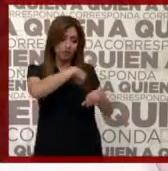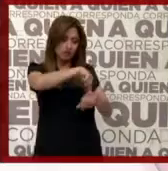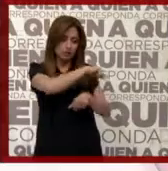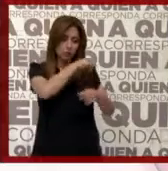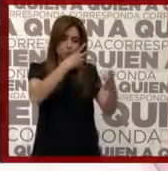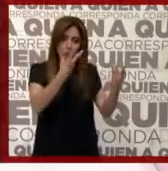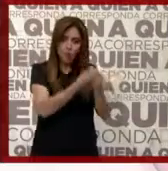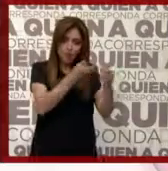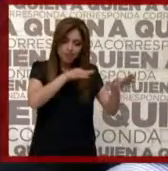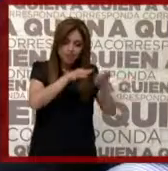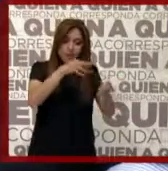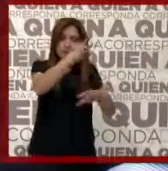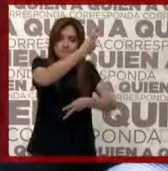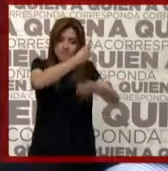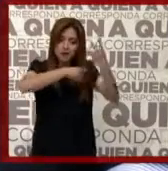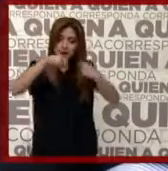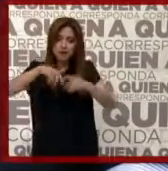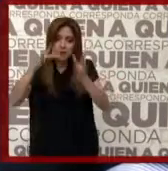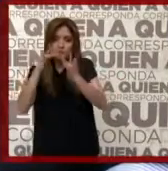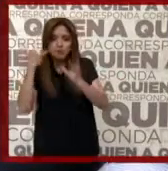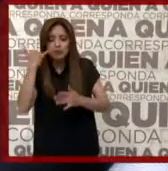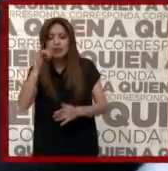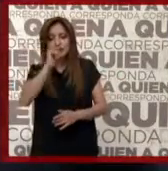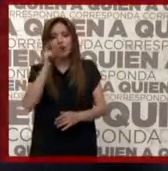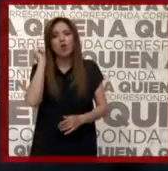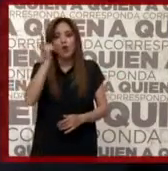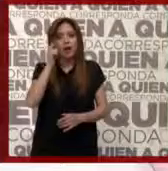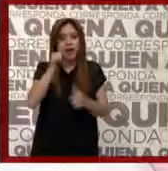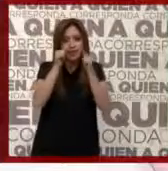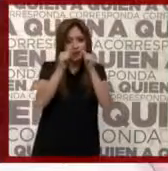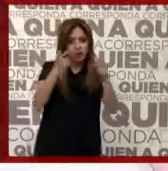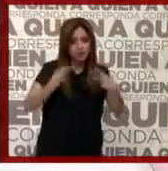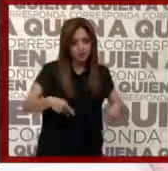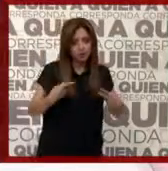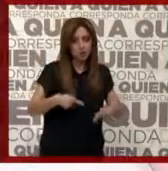abrirle cita y que vengan a recibir directamente a la